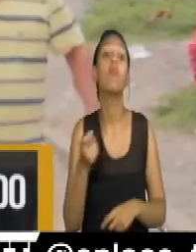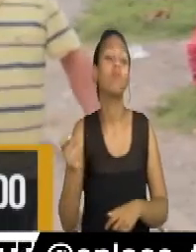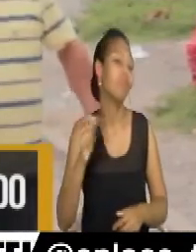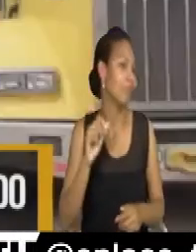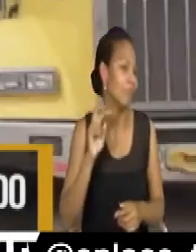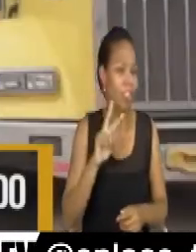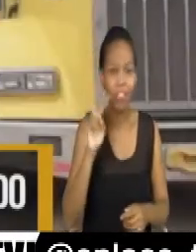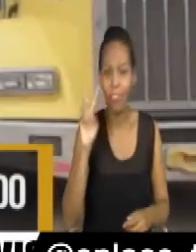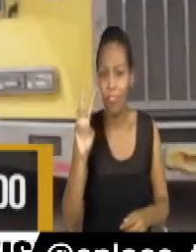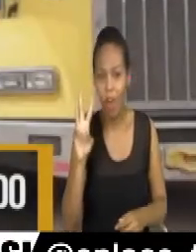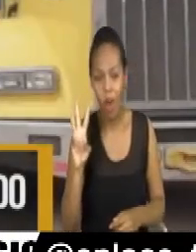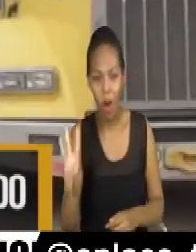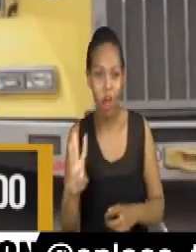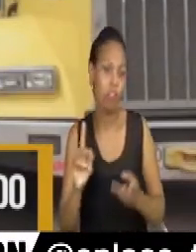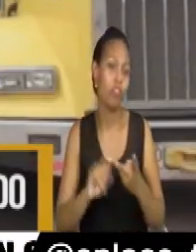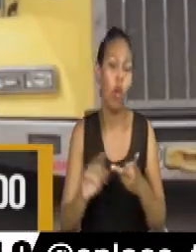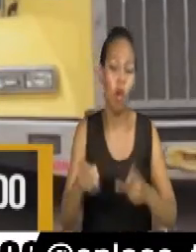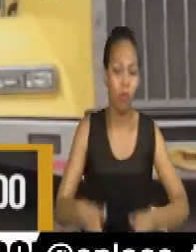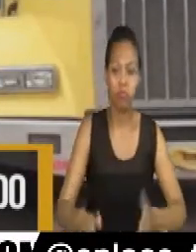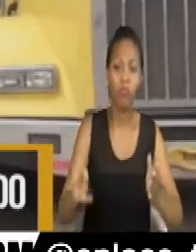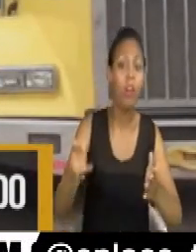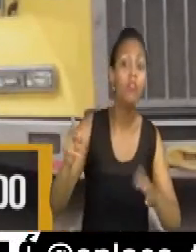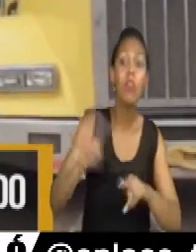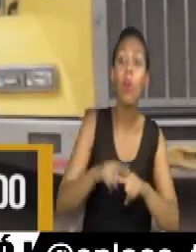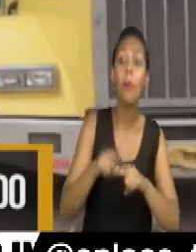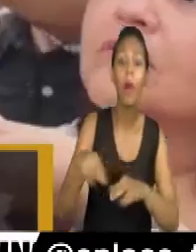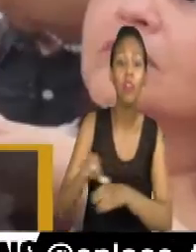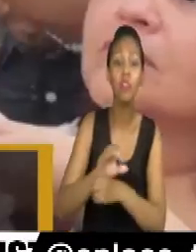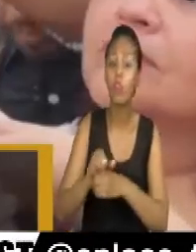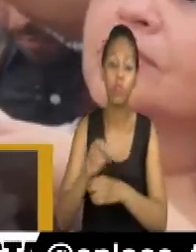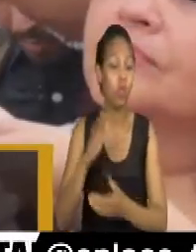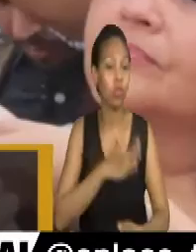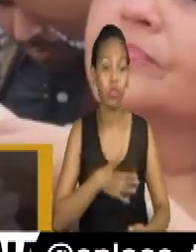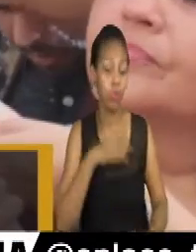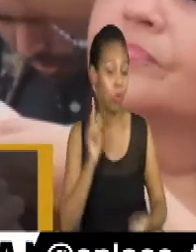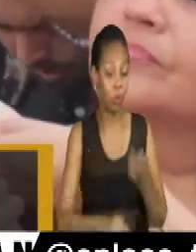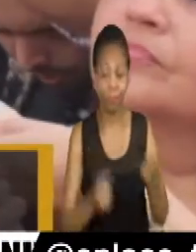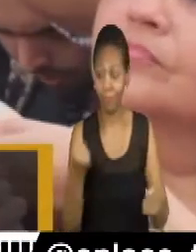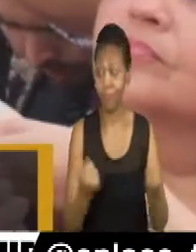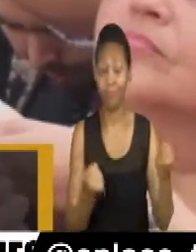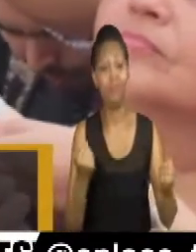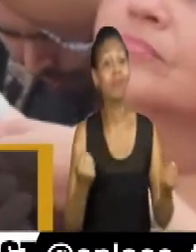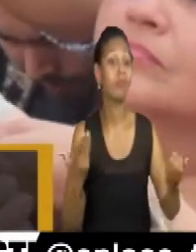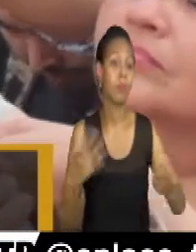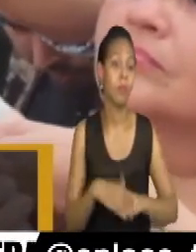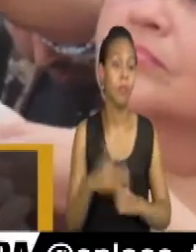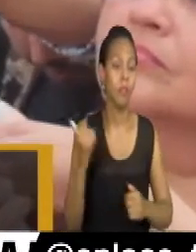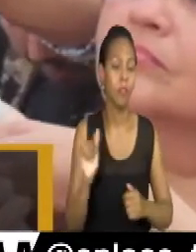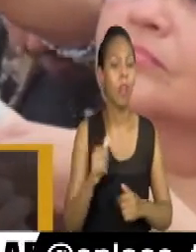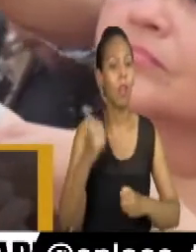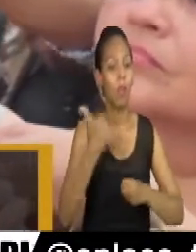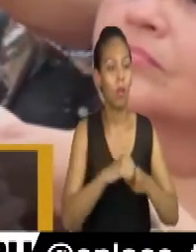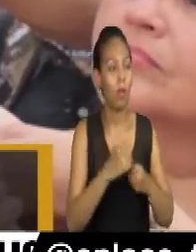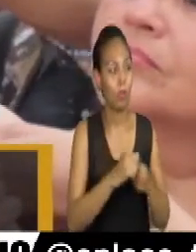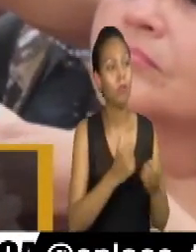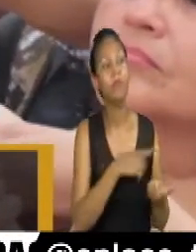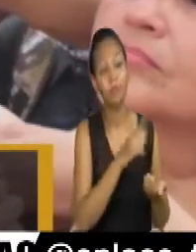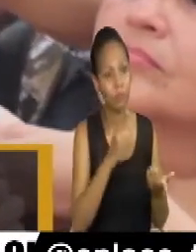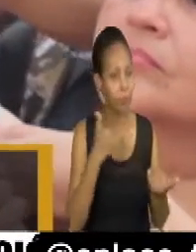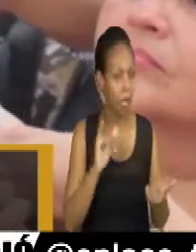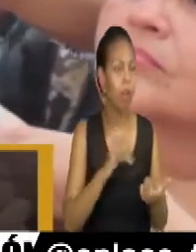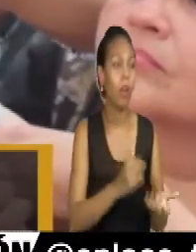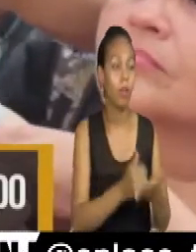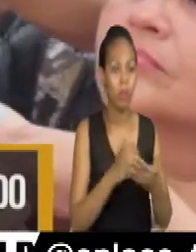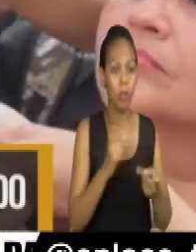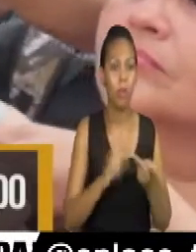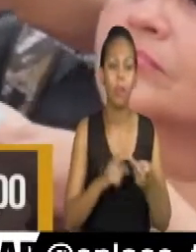podrá transitar vehículos de carga pesada como las tractomulas. Ya está la maquinaria Ecopetrol, Impala está ayudando, hay que